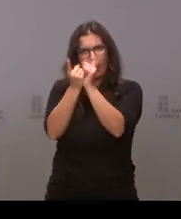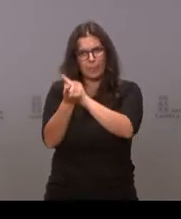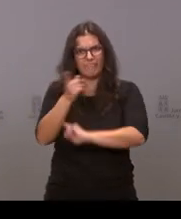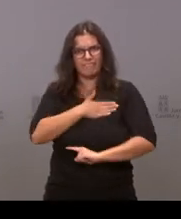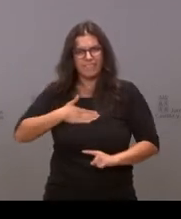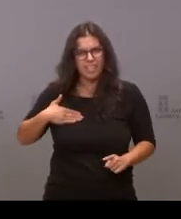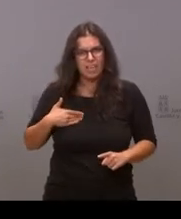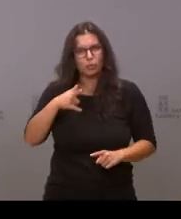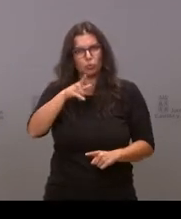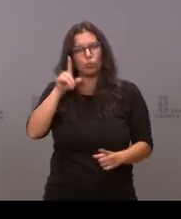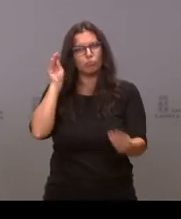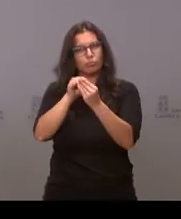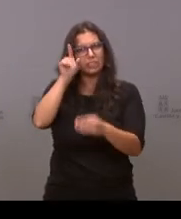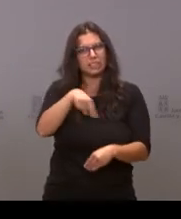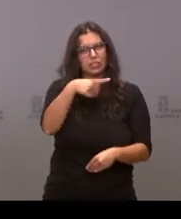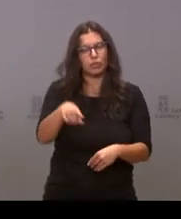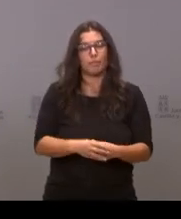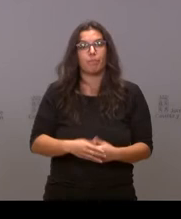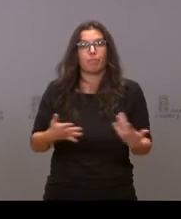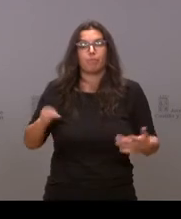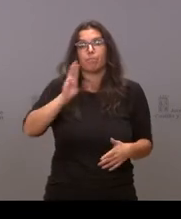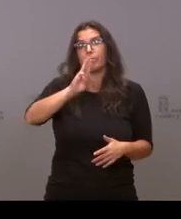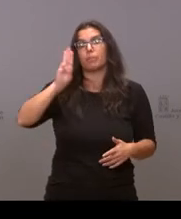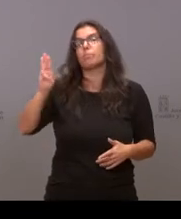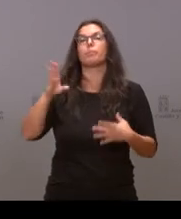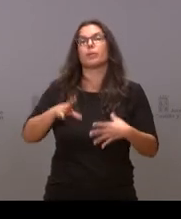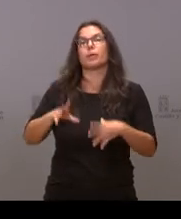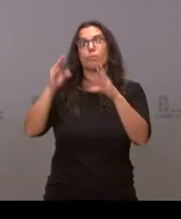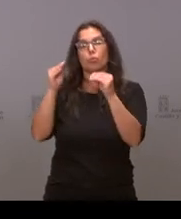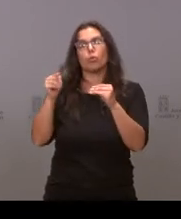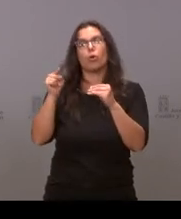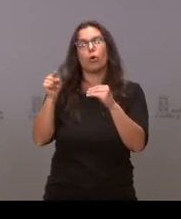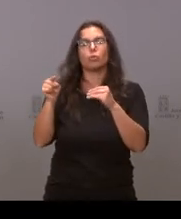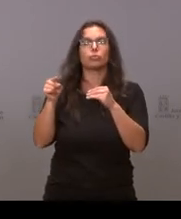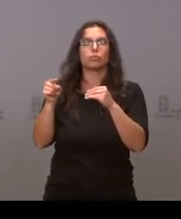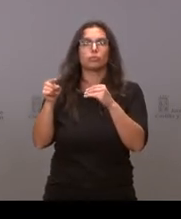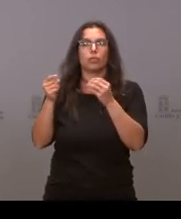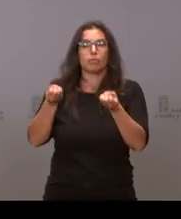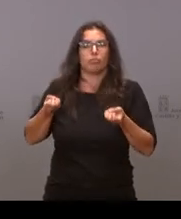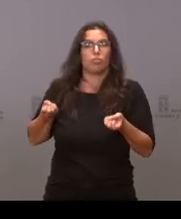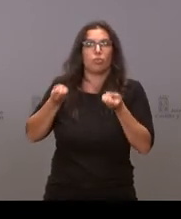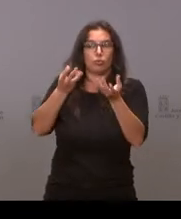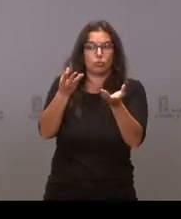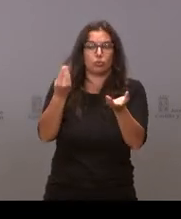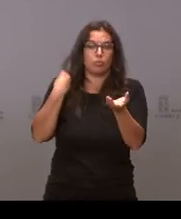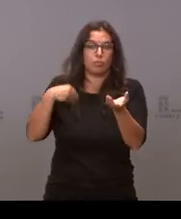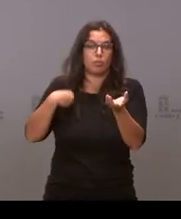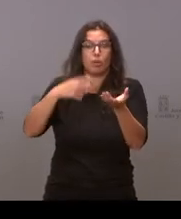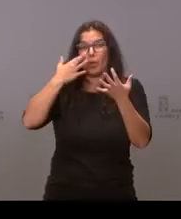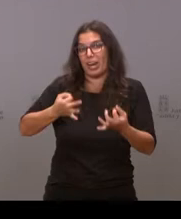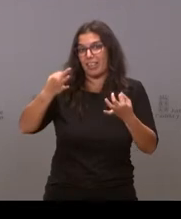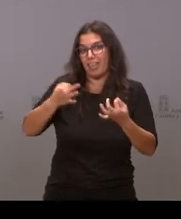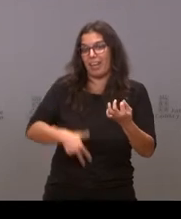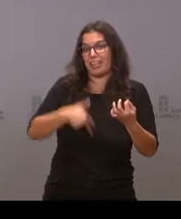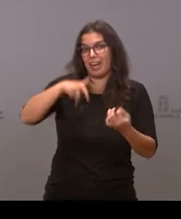partido popular de burgos que actuó de catalizador del sentimiento mayoritario del hospital y yo creo que de la propia ciudadanía